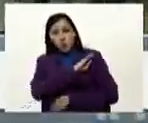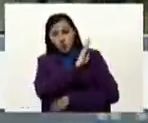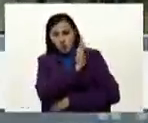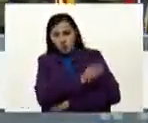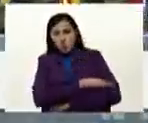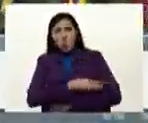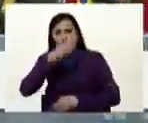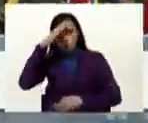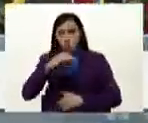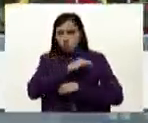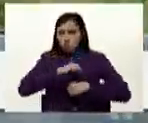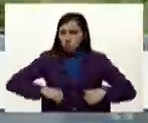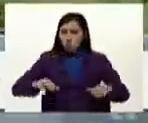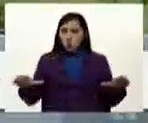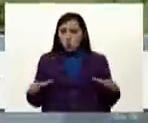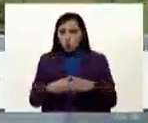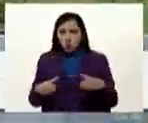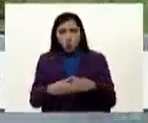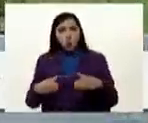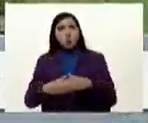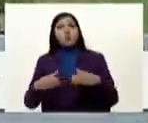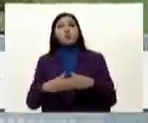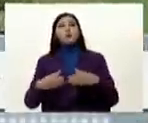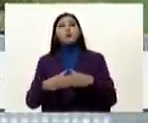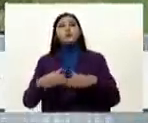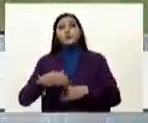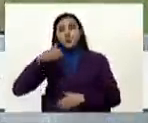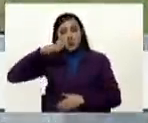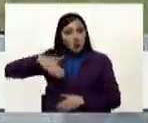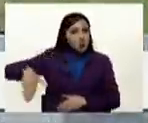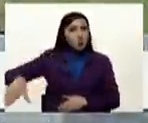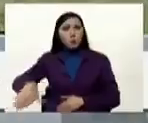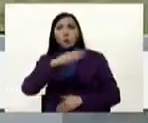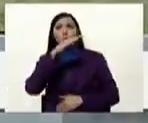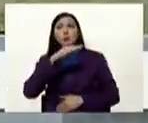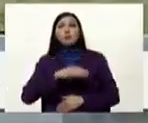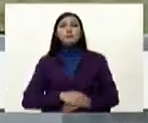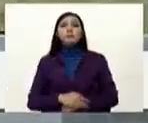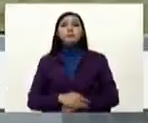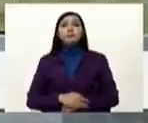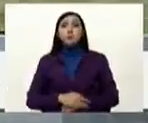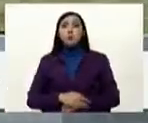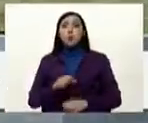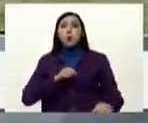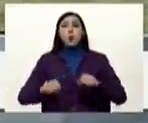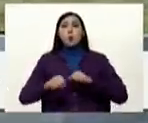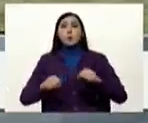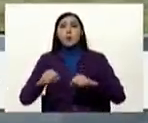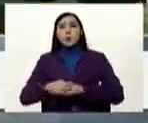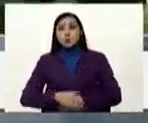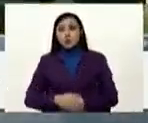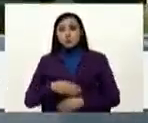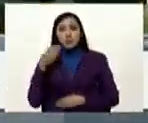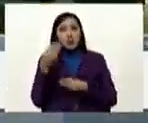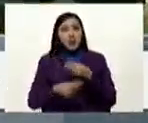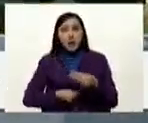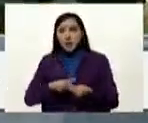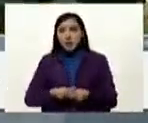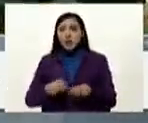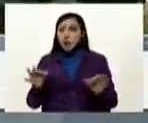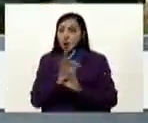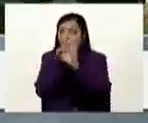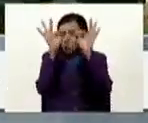militares, mover la fuerza del pueblo. Mover y ejercitar el